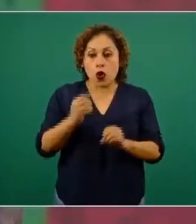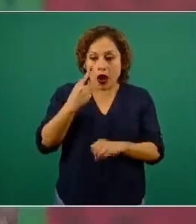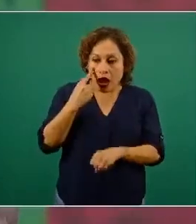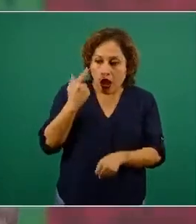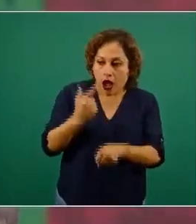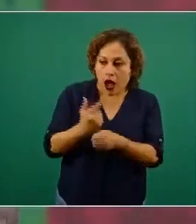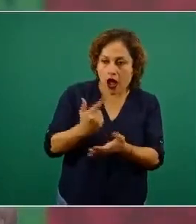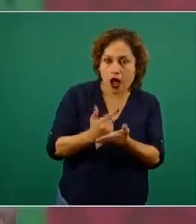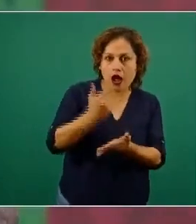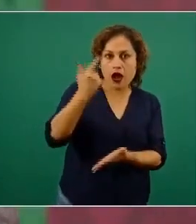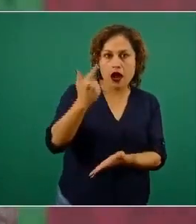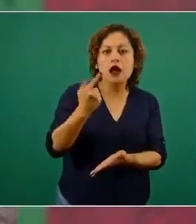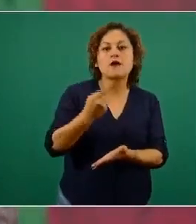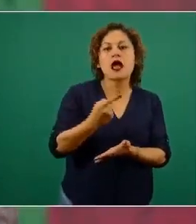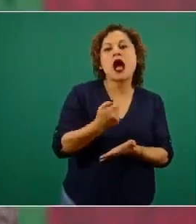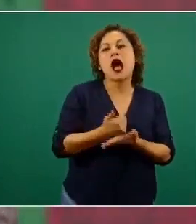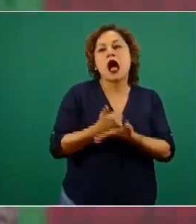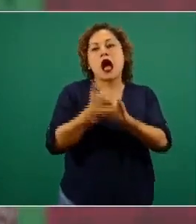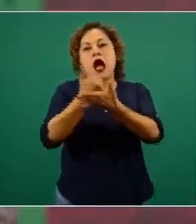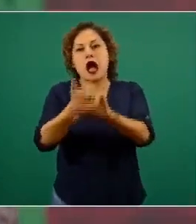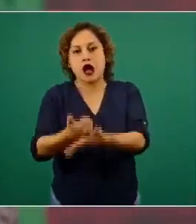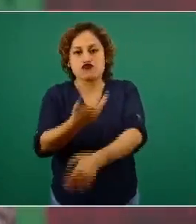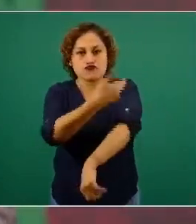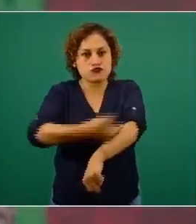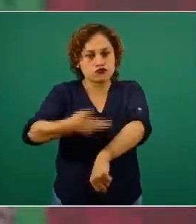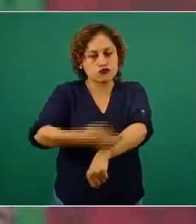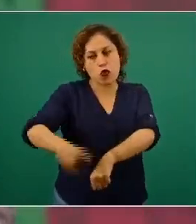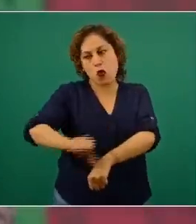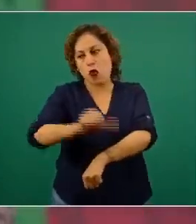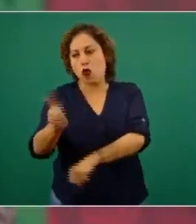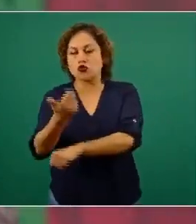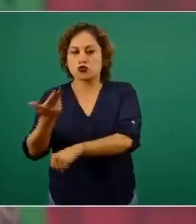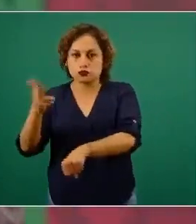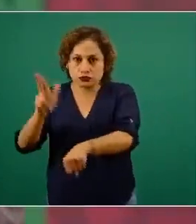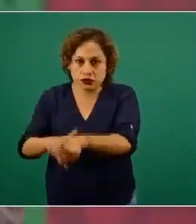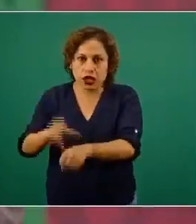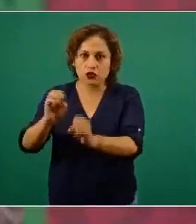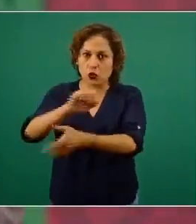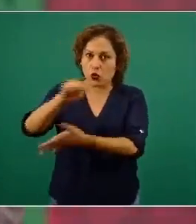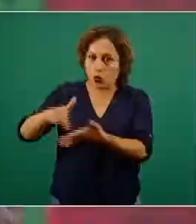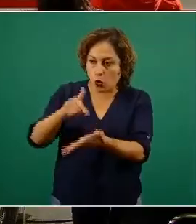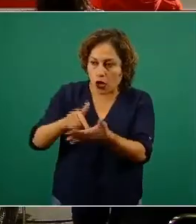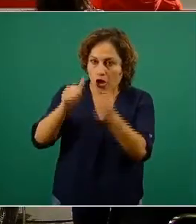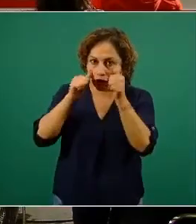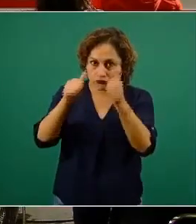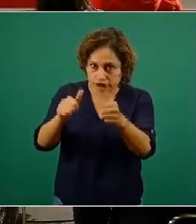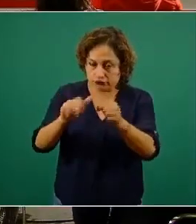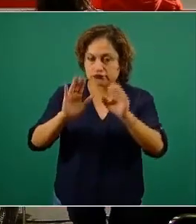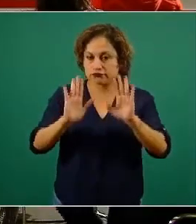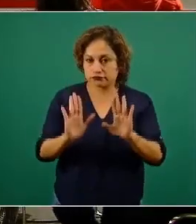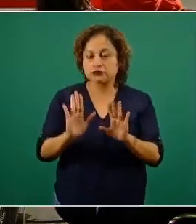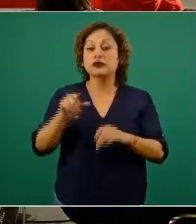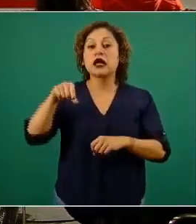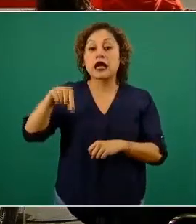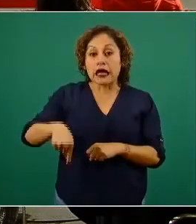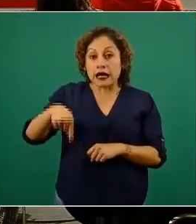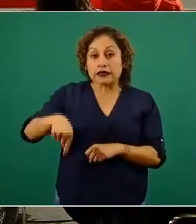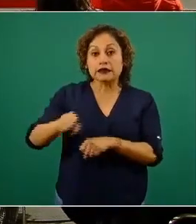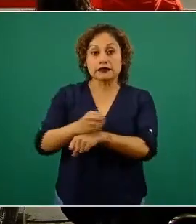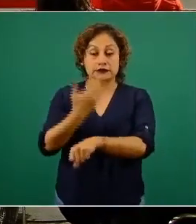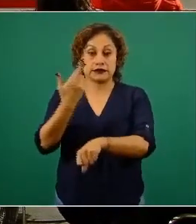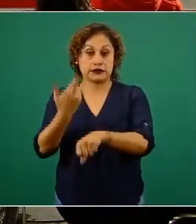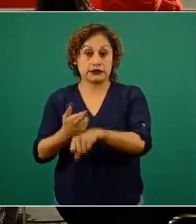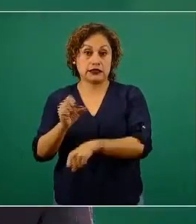o referencia a unidades de atención, entre otras cosas. Se ha estado viendo por parte de la Secretaría de Relaciones